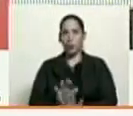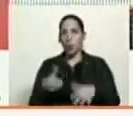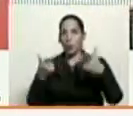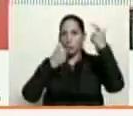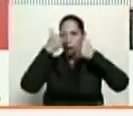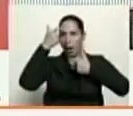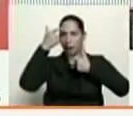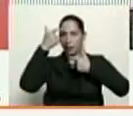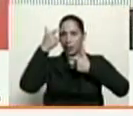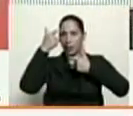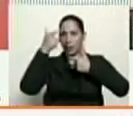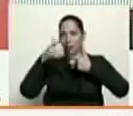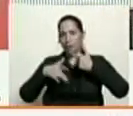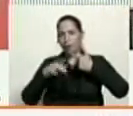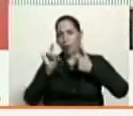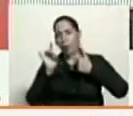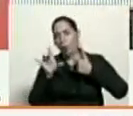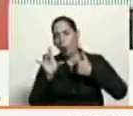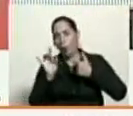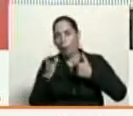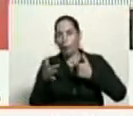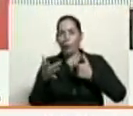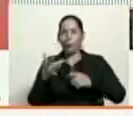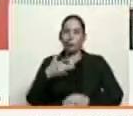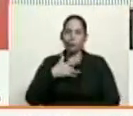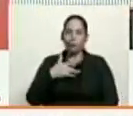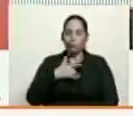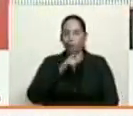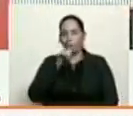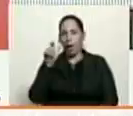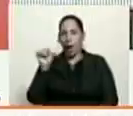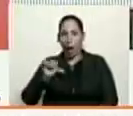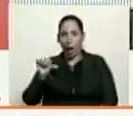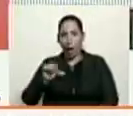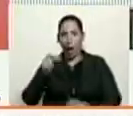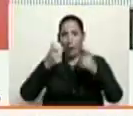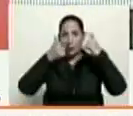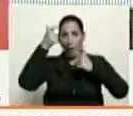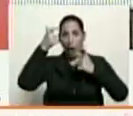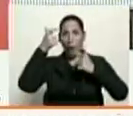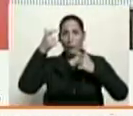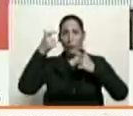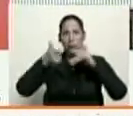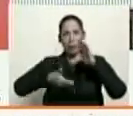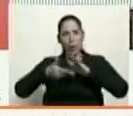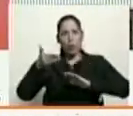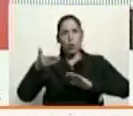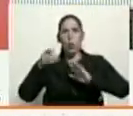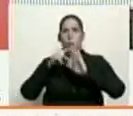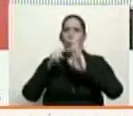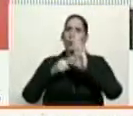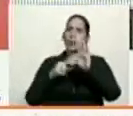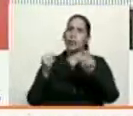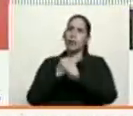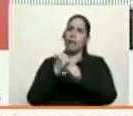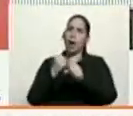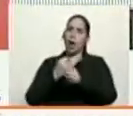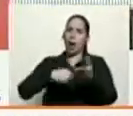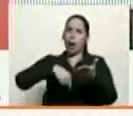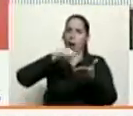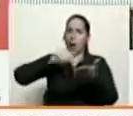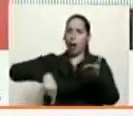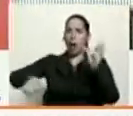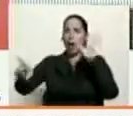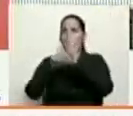Chávez, con sus dolores, con su malestar, salió a cumplirle a los trabajadores y las trabajadoras firmando la nueva ley